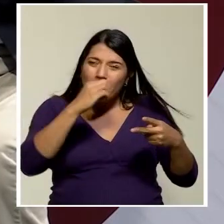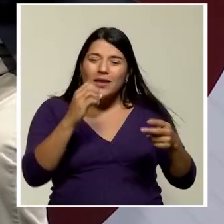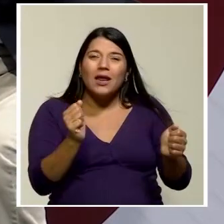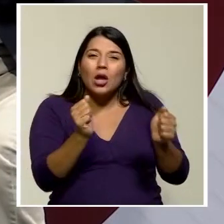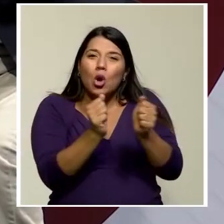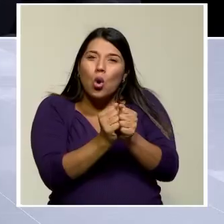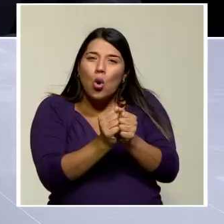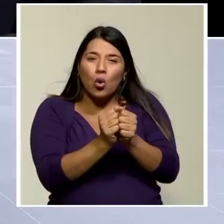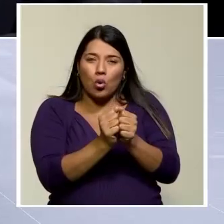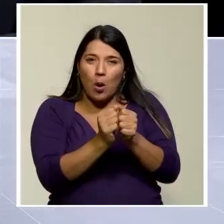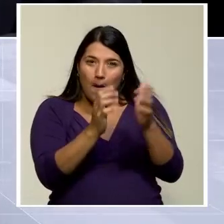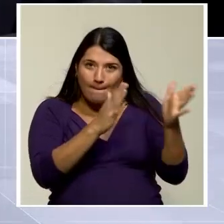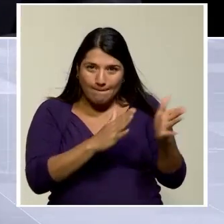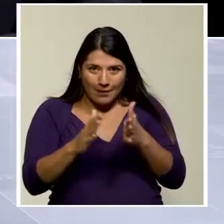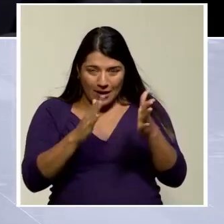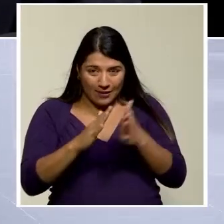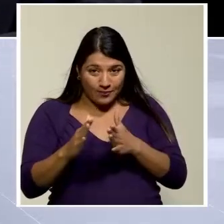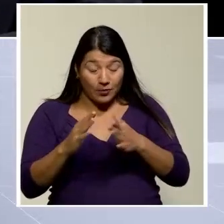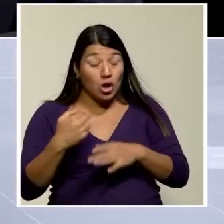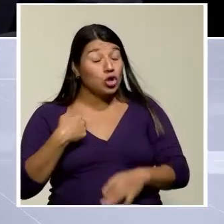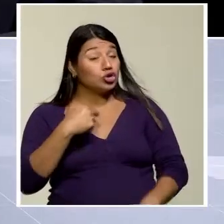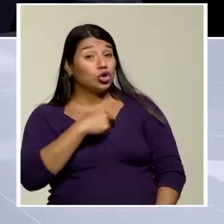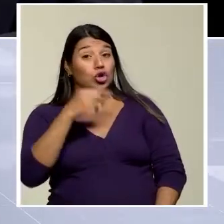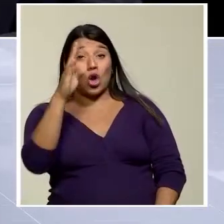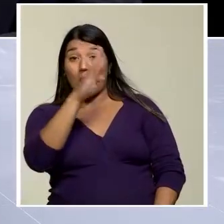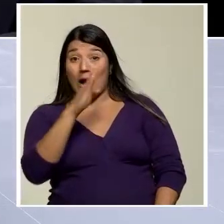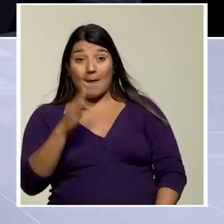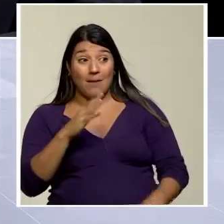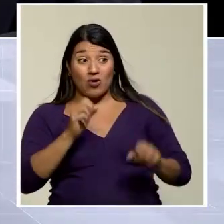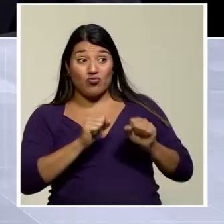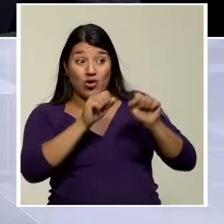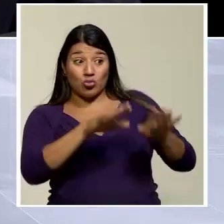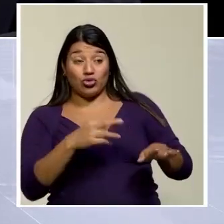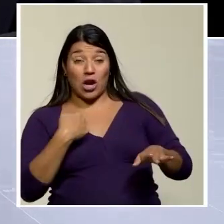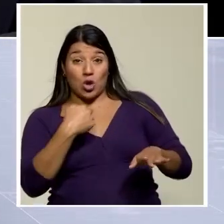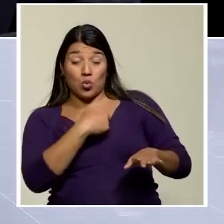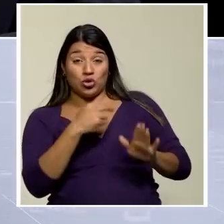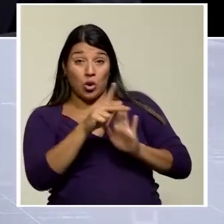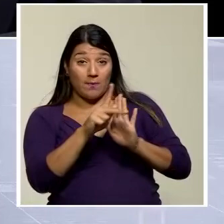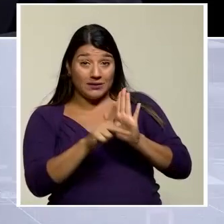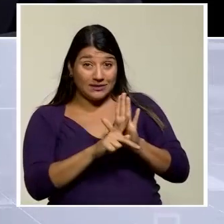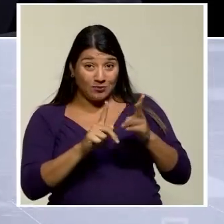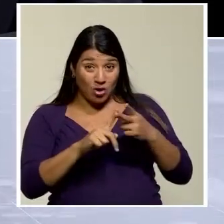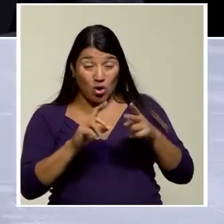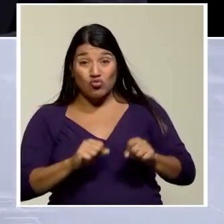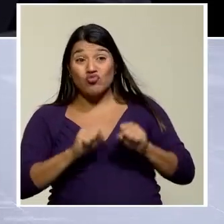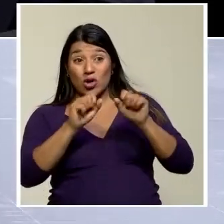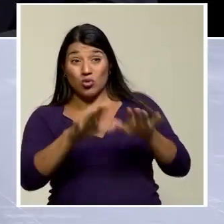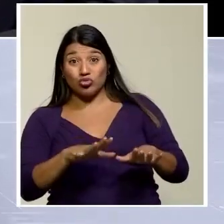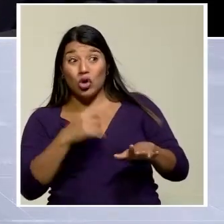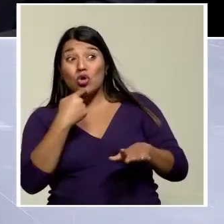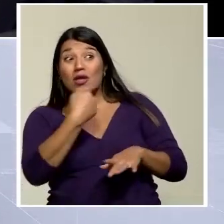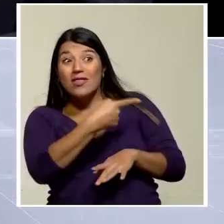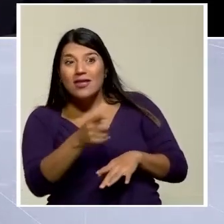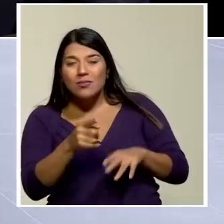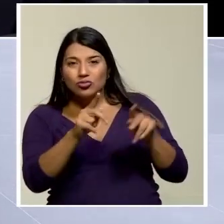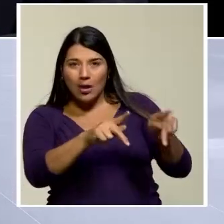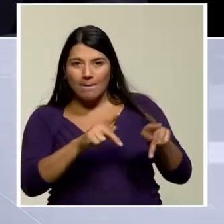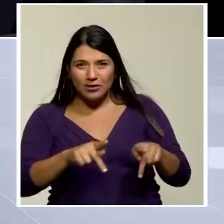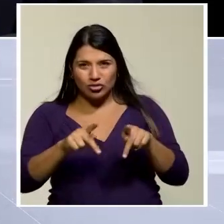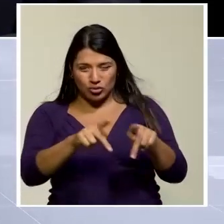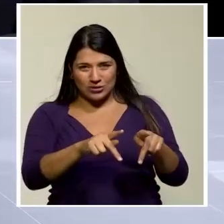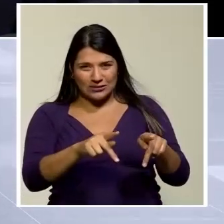programática clara. Lo que no haríamos jamás es renunciar a nuestros principios, renunciar a lo que le dijimos al electorado